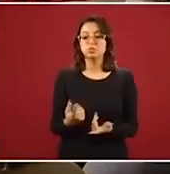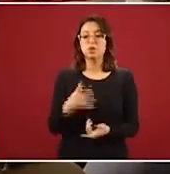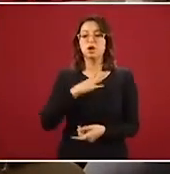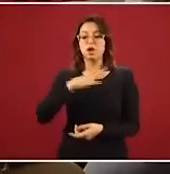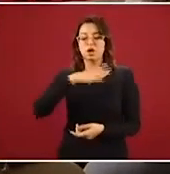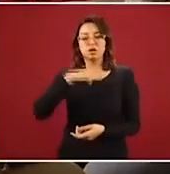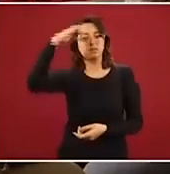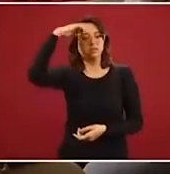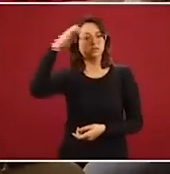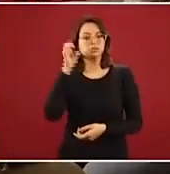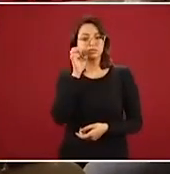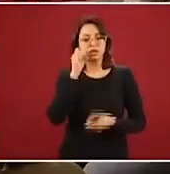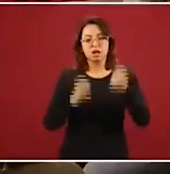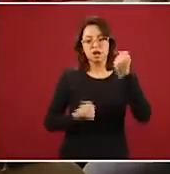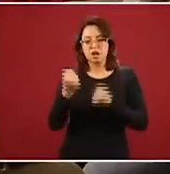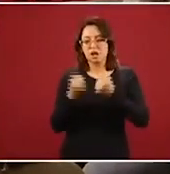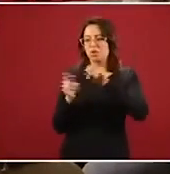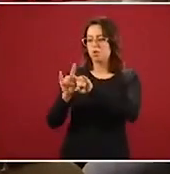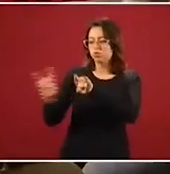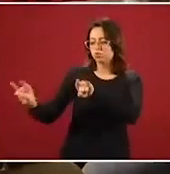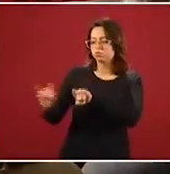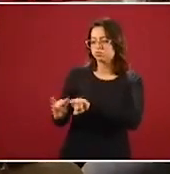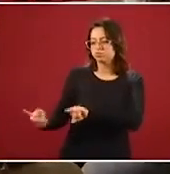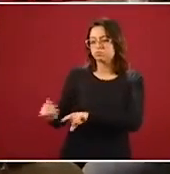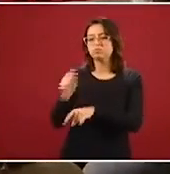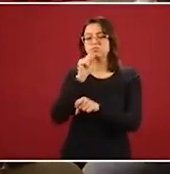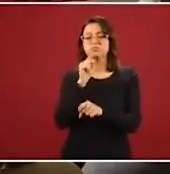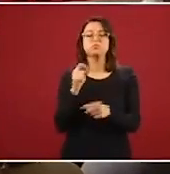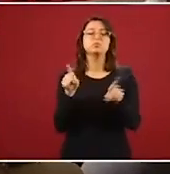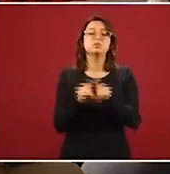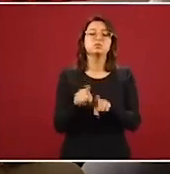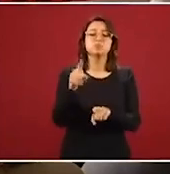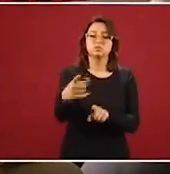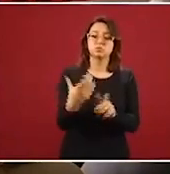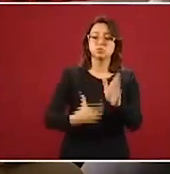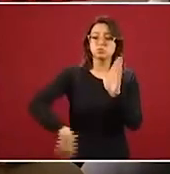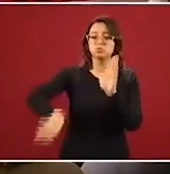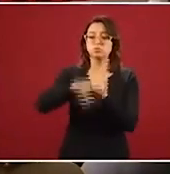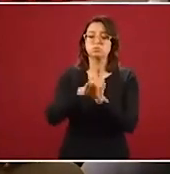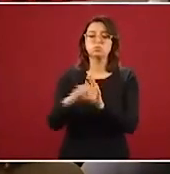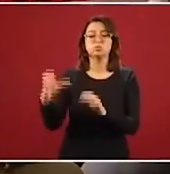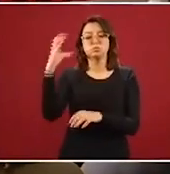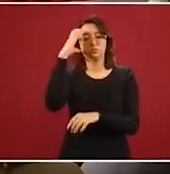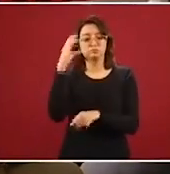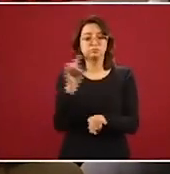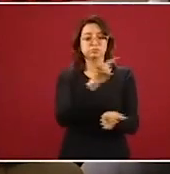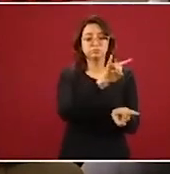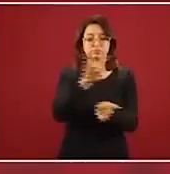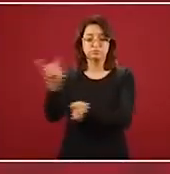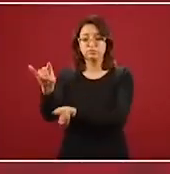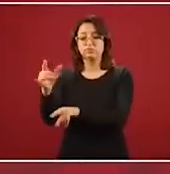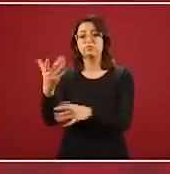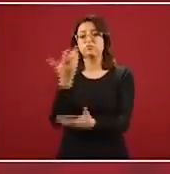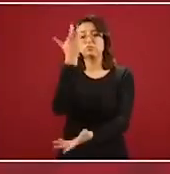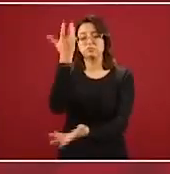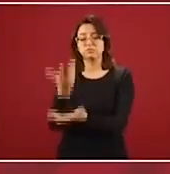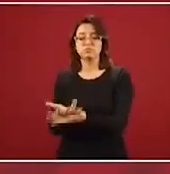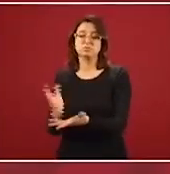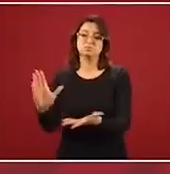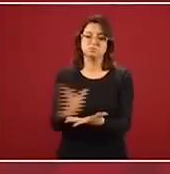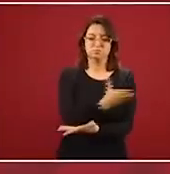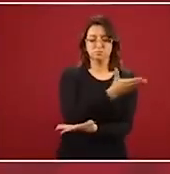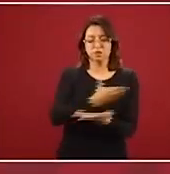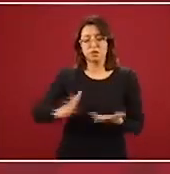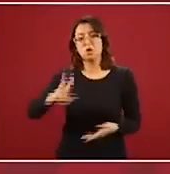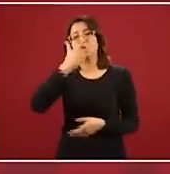vehículos. En el ámbito de los alojamientos para descansar, tenemos para hombres y para